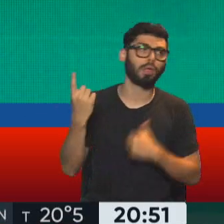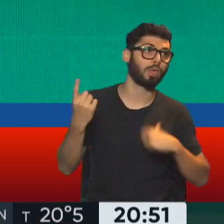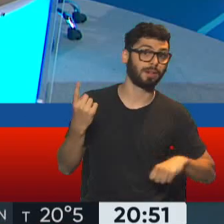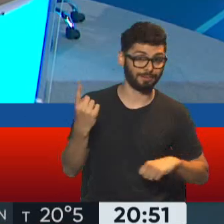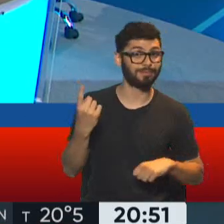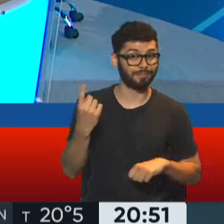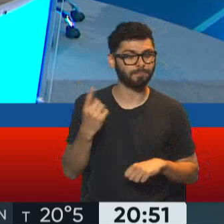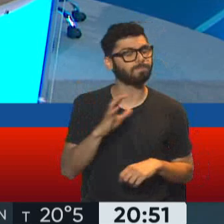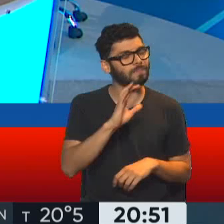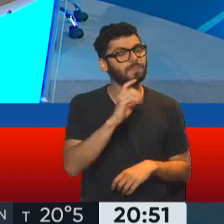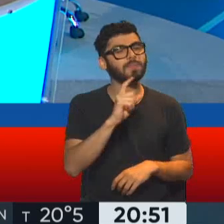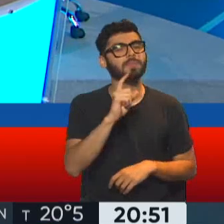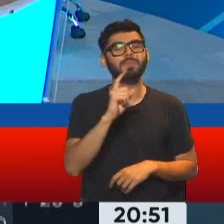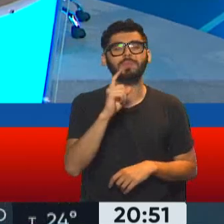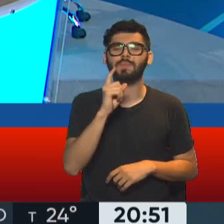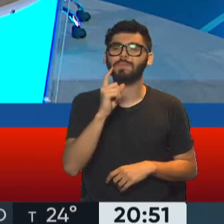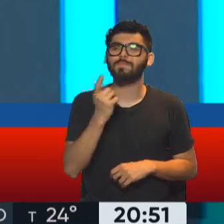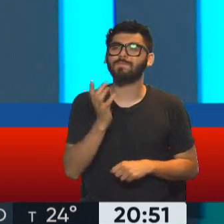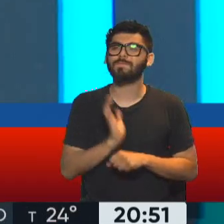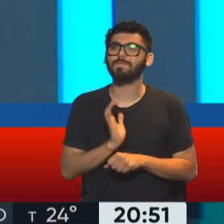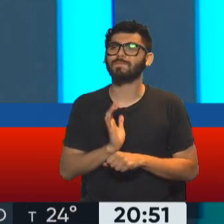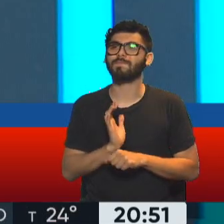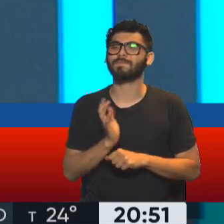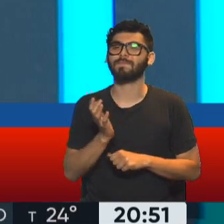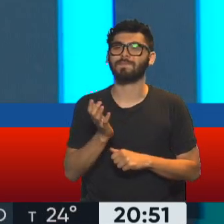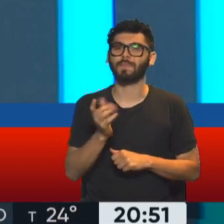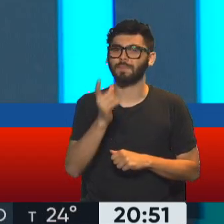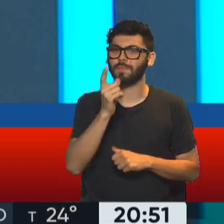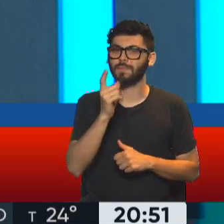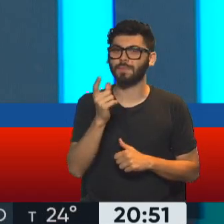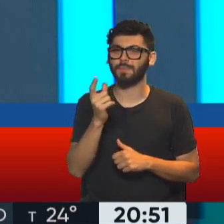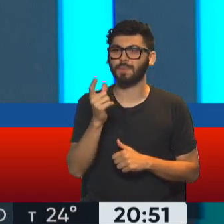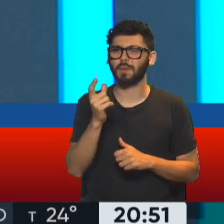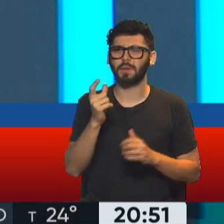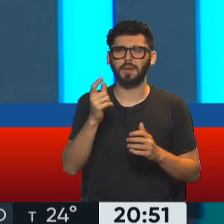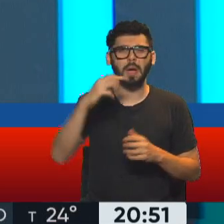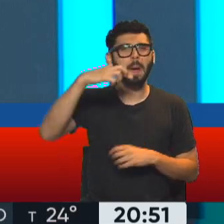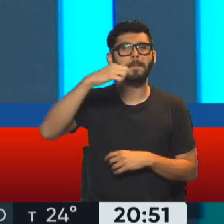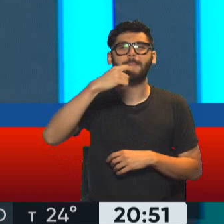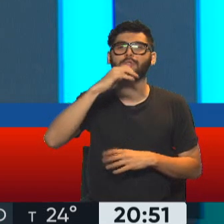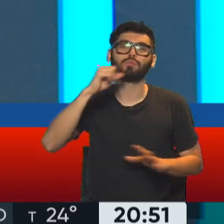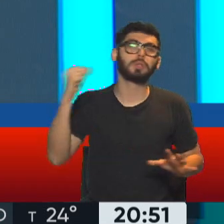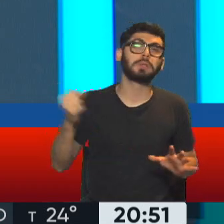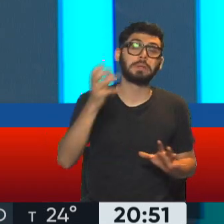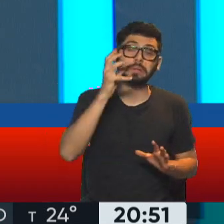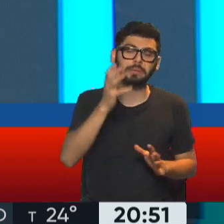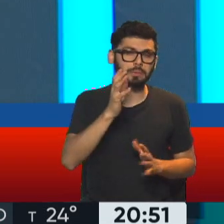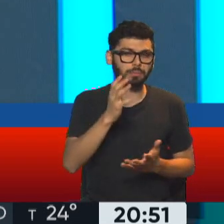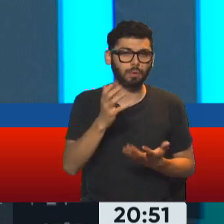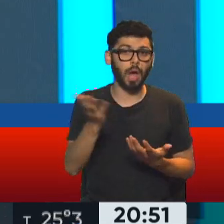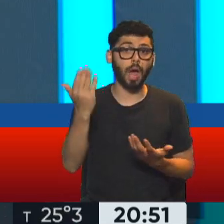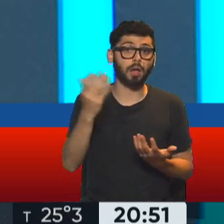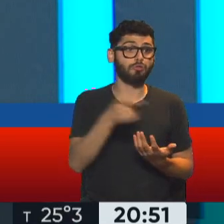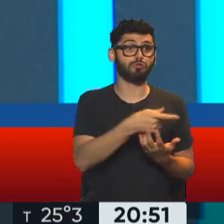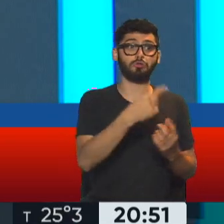dando como una importancia, adquirieron una importancia a las PASO desmedida? La mayoría de los discursos que escuchamos eran todos